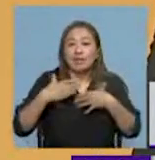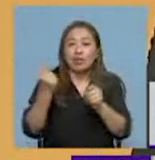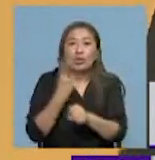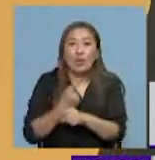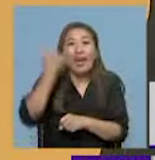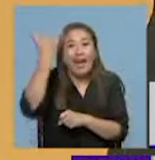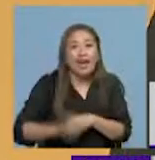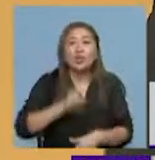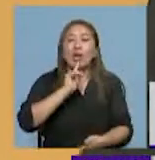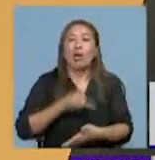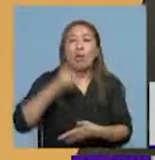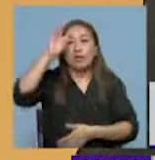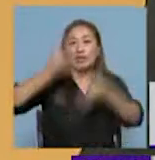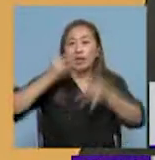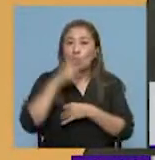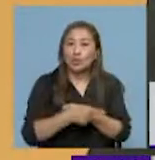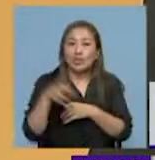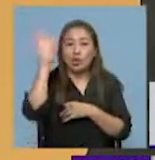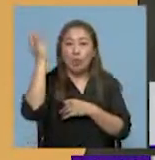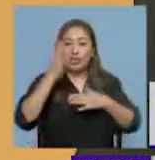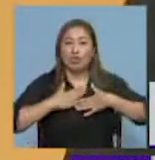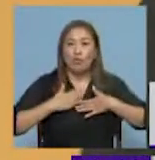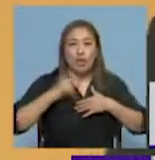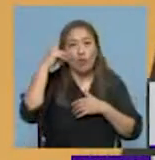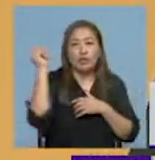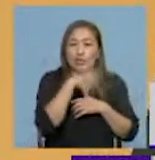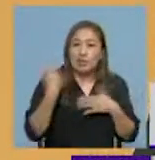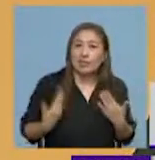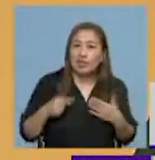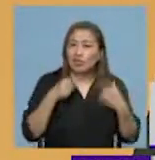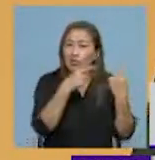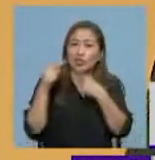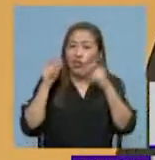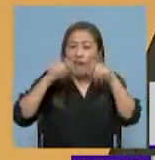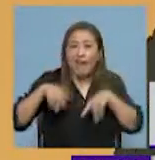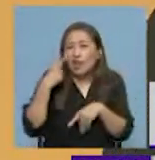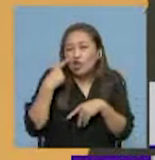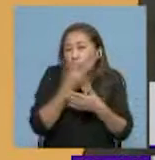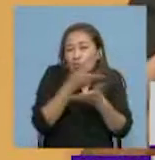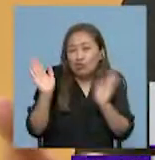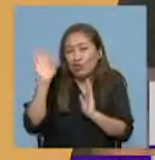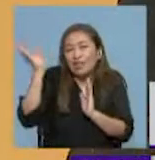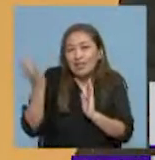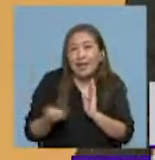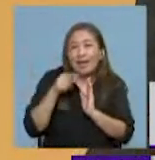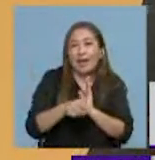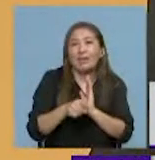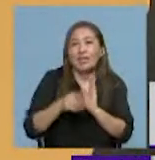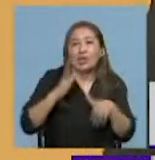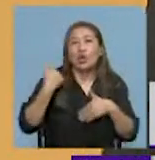no hay una decisión personal y mi pensamiento aparte y mi pensamiento a que de jujuy lo conoce todo el mundo saben que soy